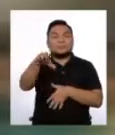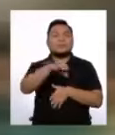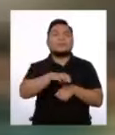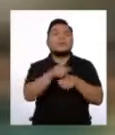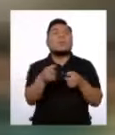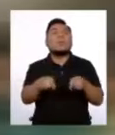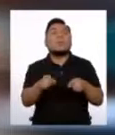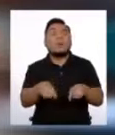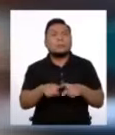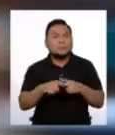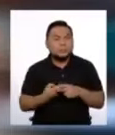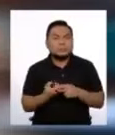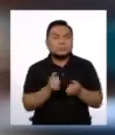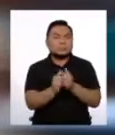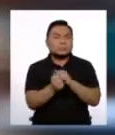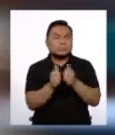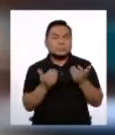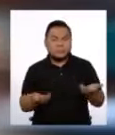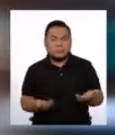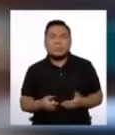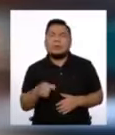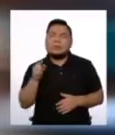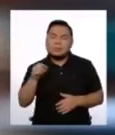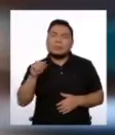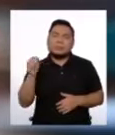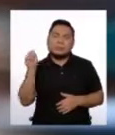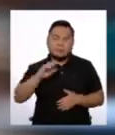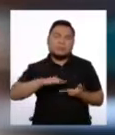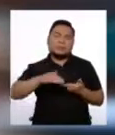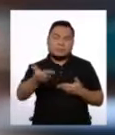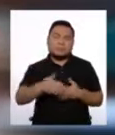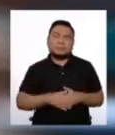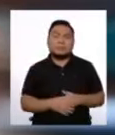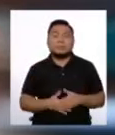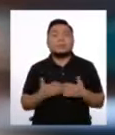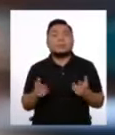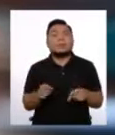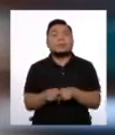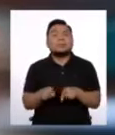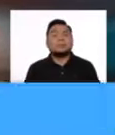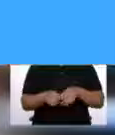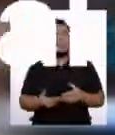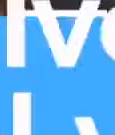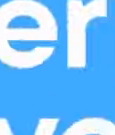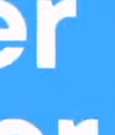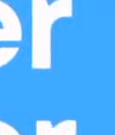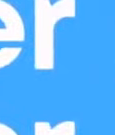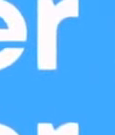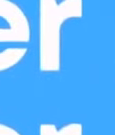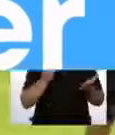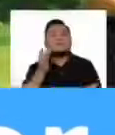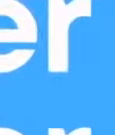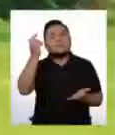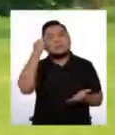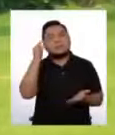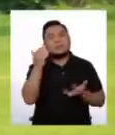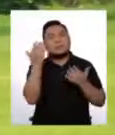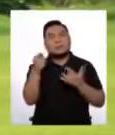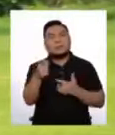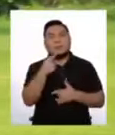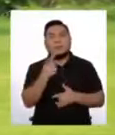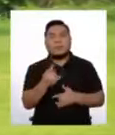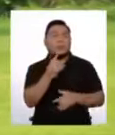se desarrollarán finalmente las eliminatorias. Con eso venimos más adelante. Y también, ¿qué futuro les esperan los futbolistas de